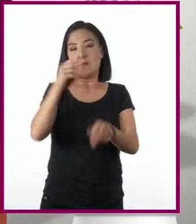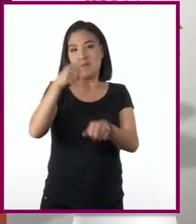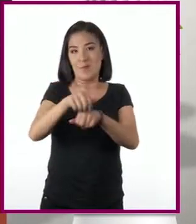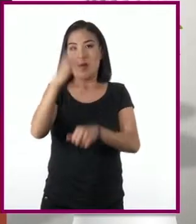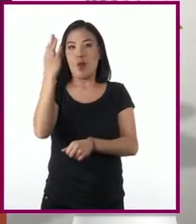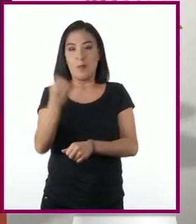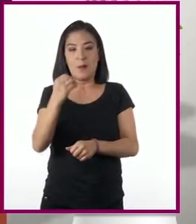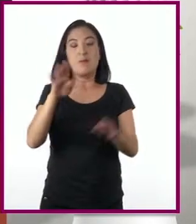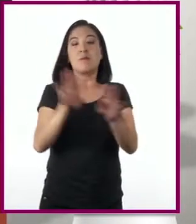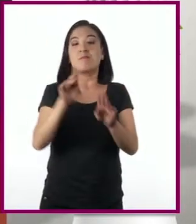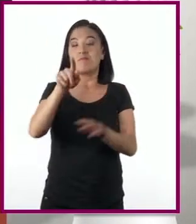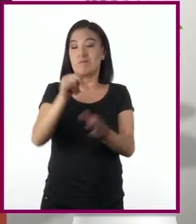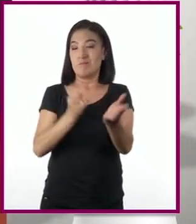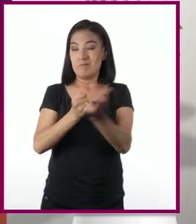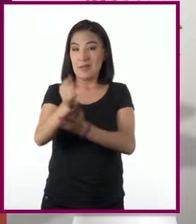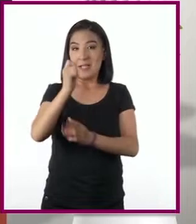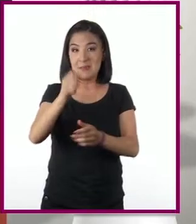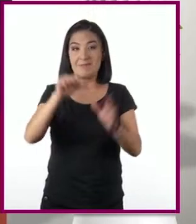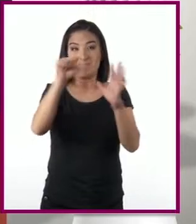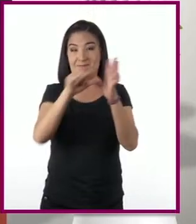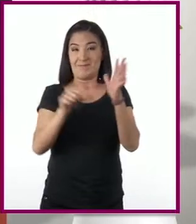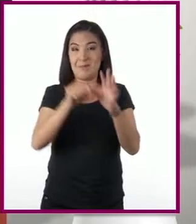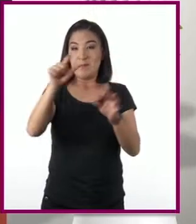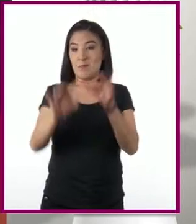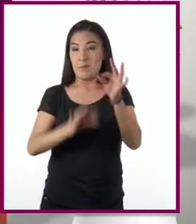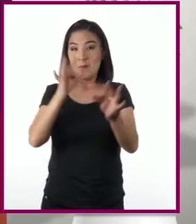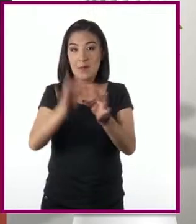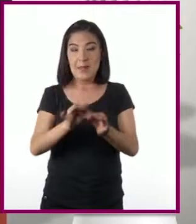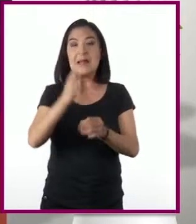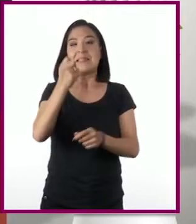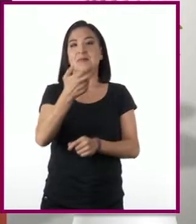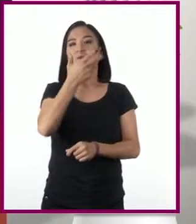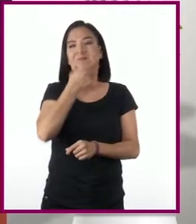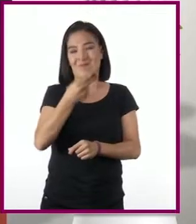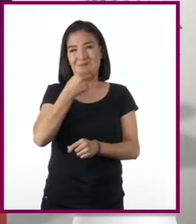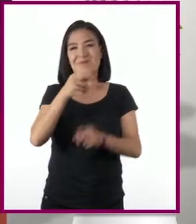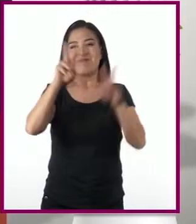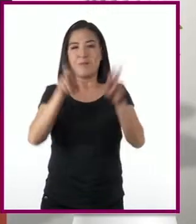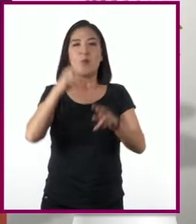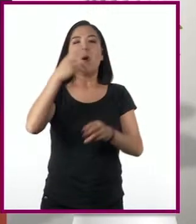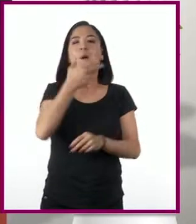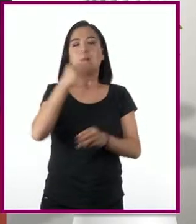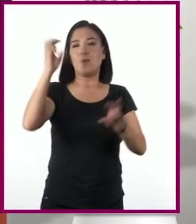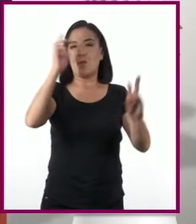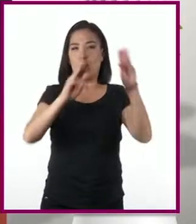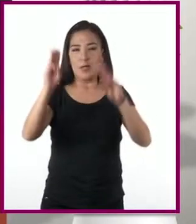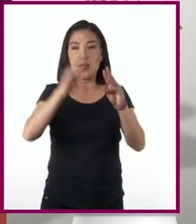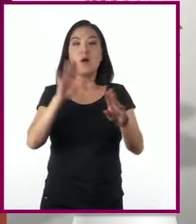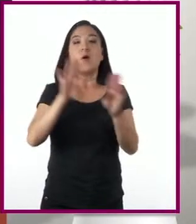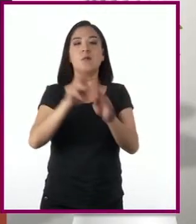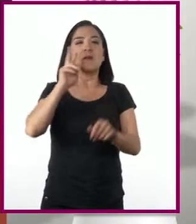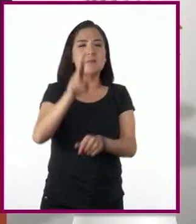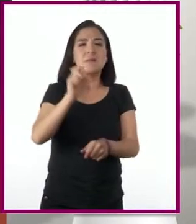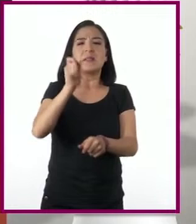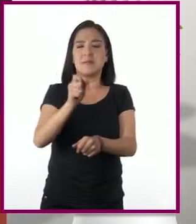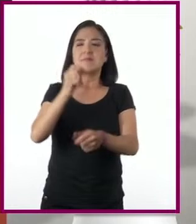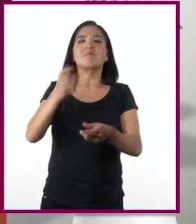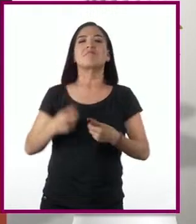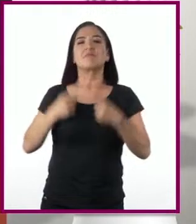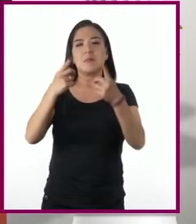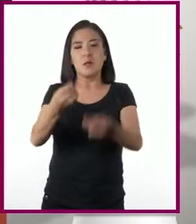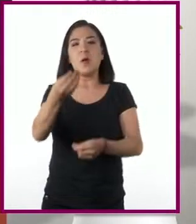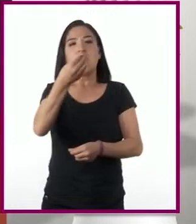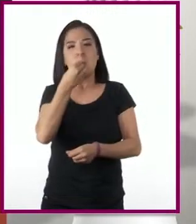de cumplir todos los anteriores artículos, el citado hombre montaña dispondrá de un suministro diario de comida y